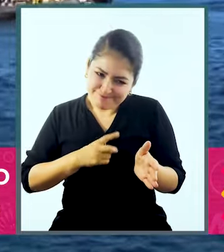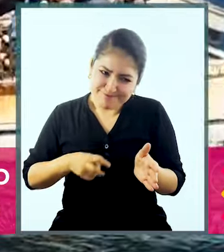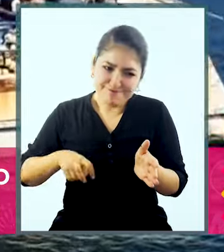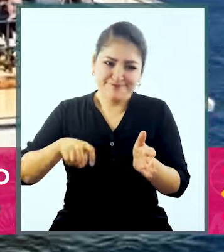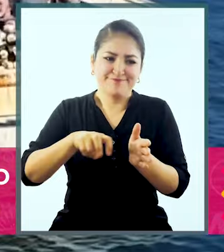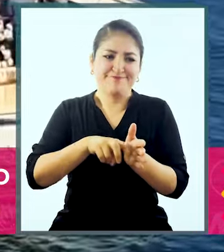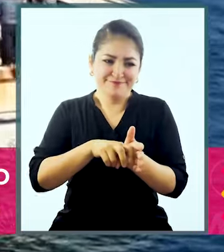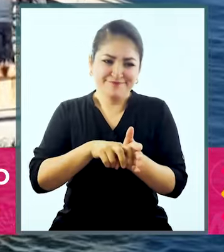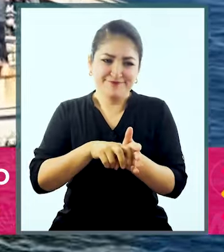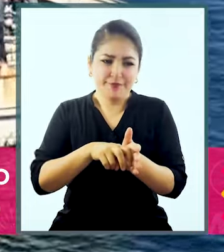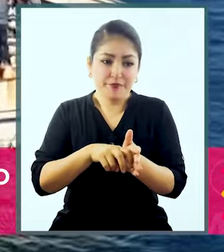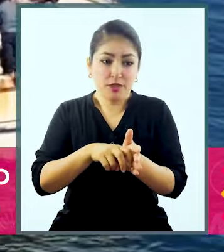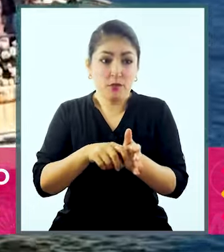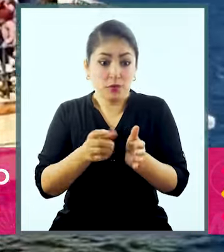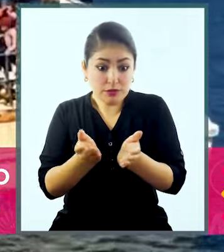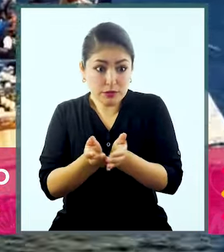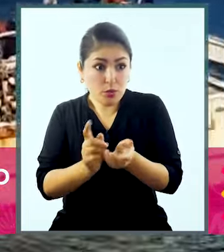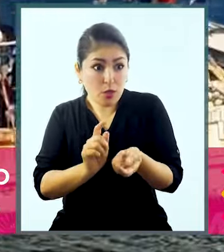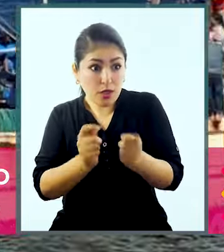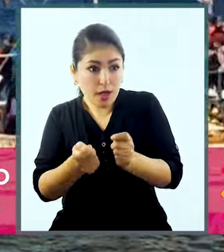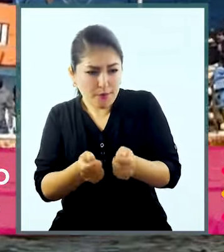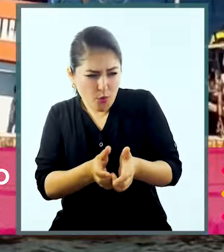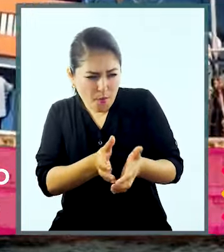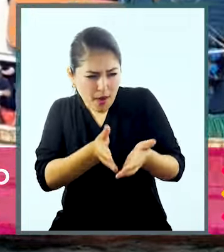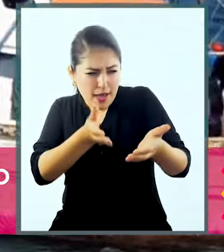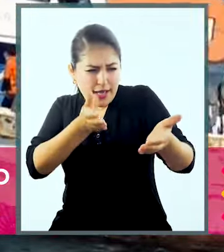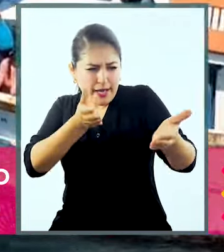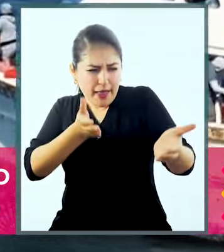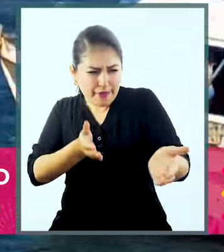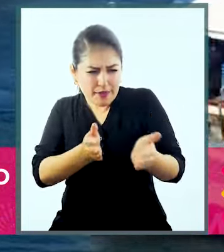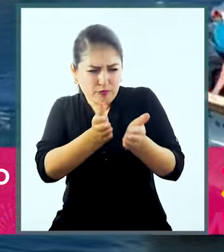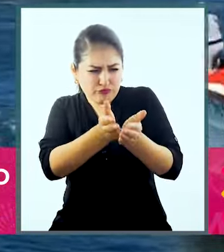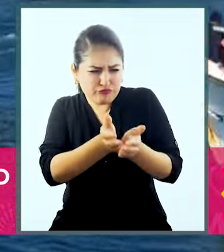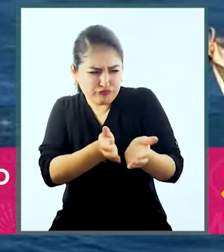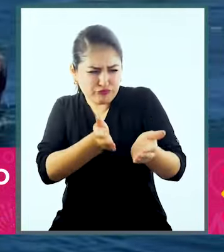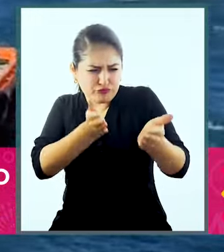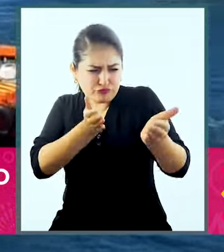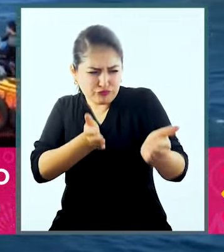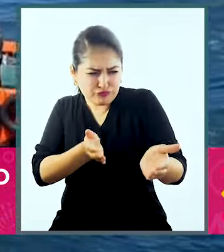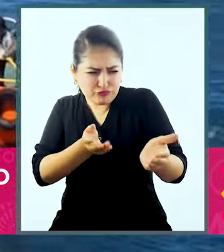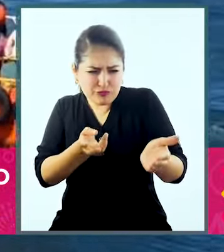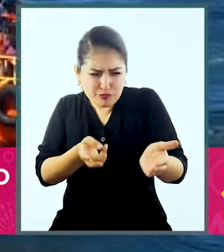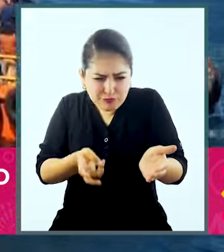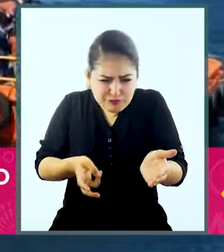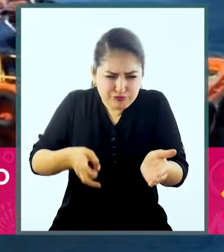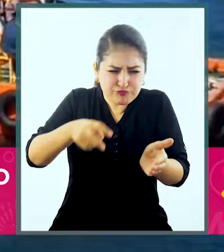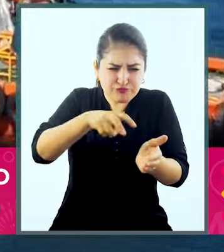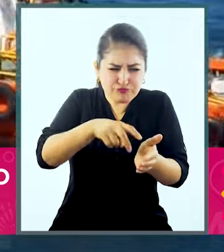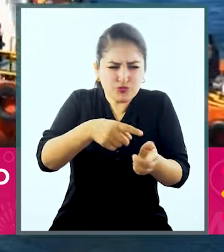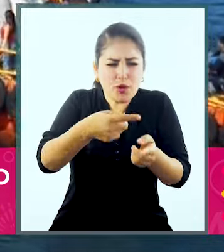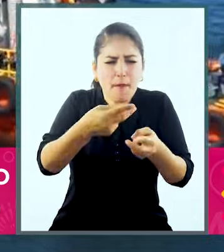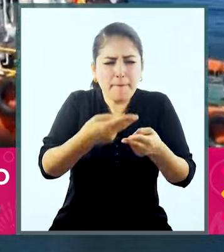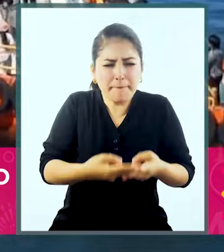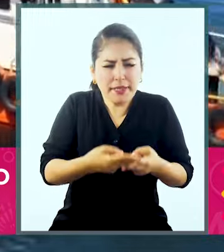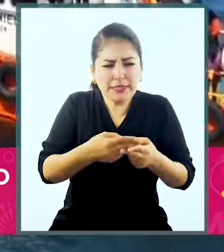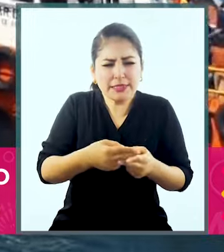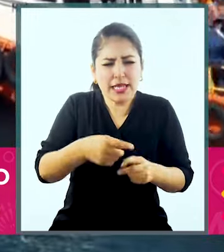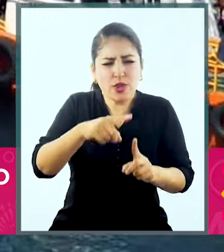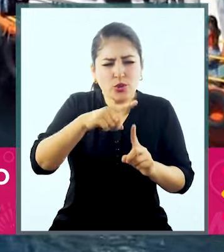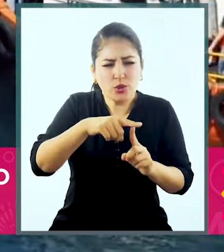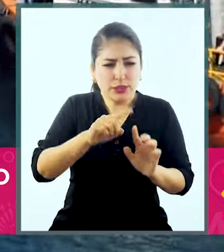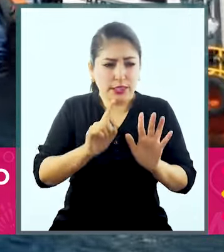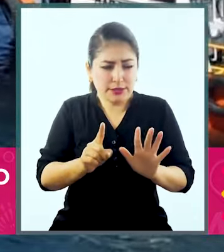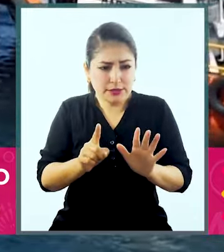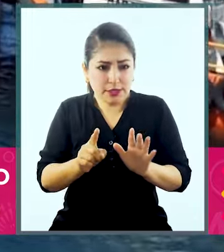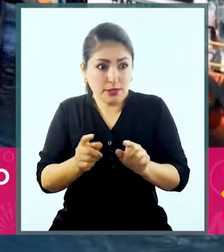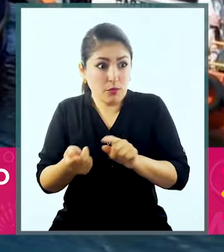veces. Luego se sube a una embarcación de pesca, diríamos, mediana, de unas 6 toneladas. Y